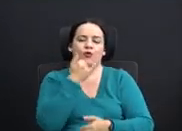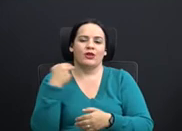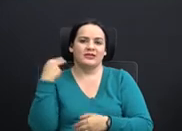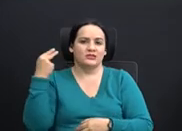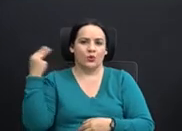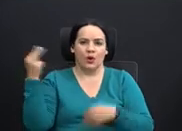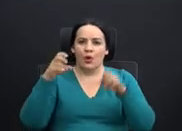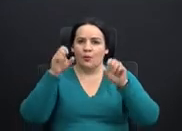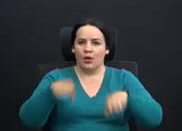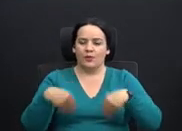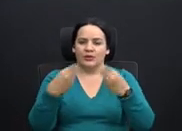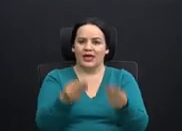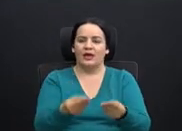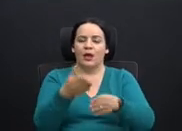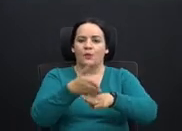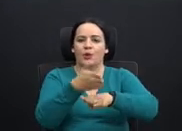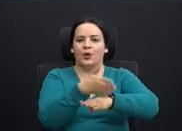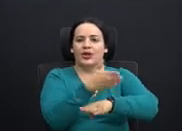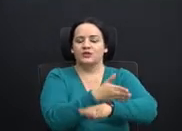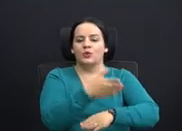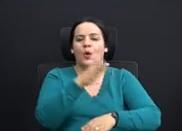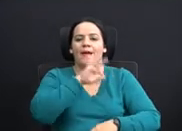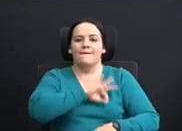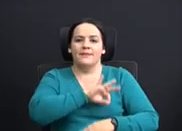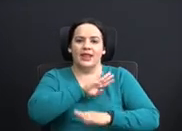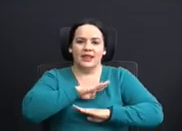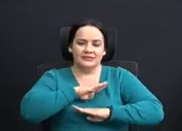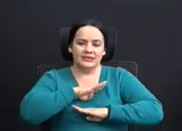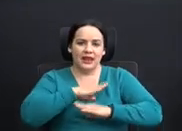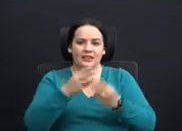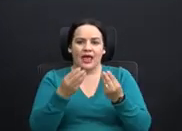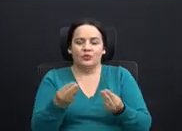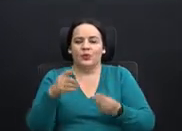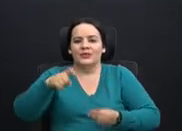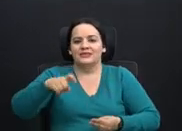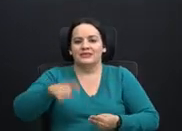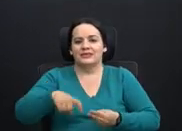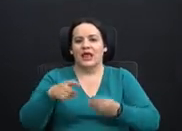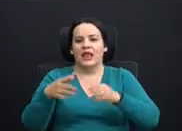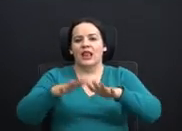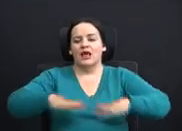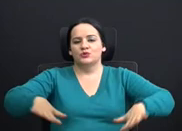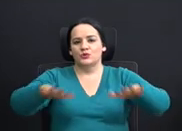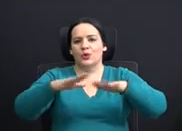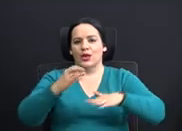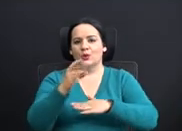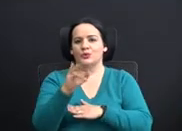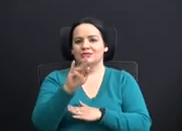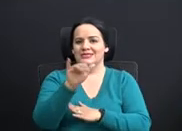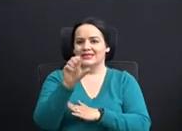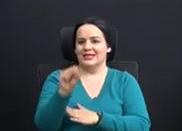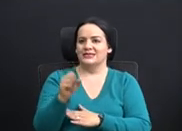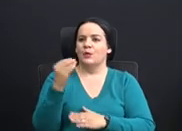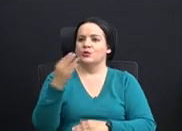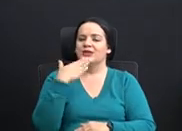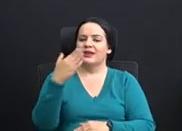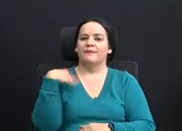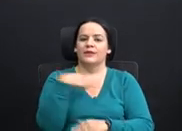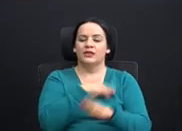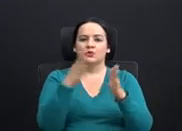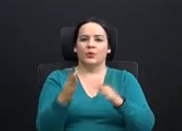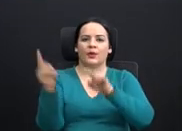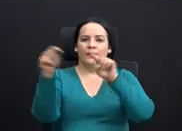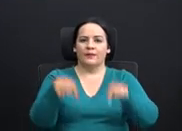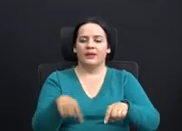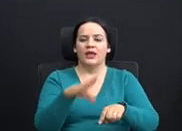llevar progreso y bienestar que tanto necesita la zona de Cruzitas. Muchas gracias, ministro, por haber estado hoy aquí y me